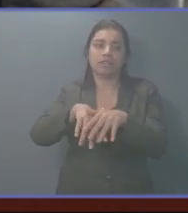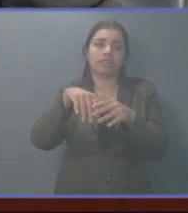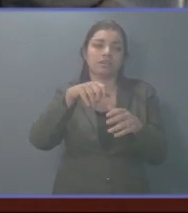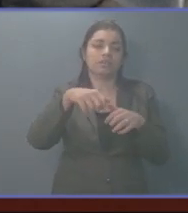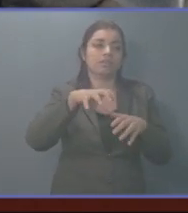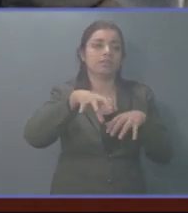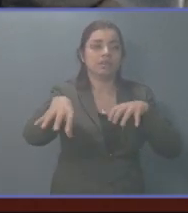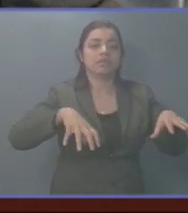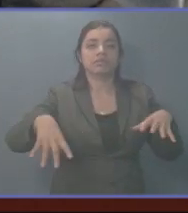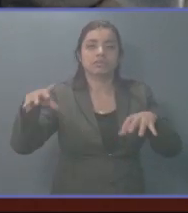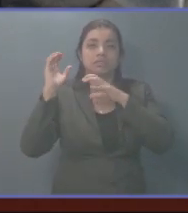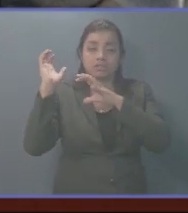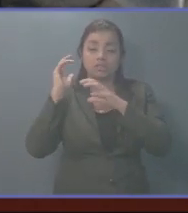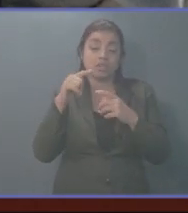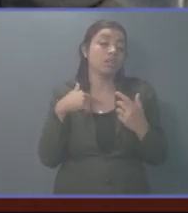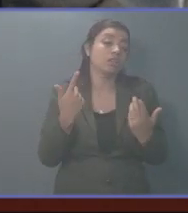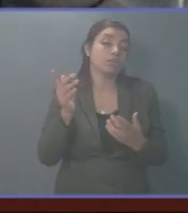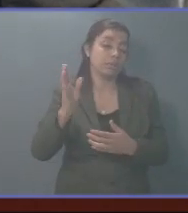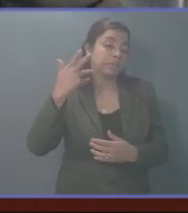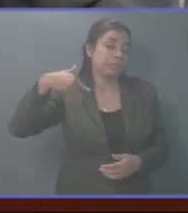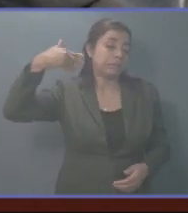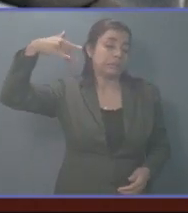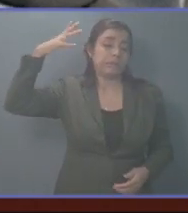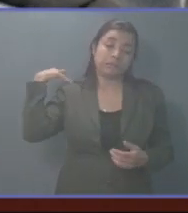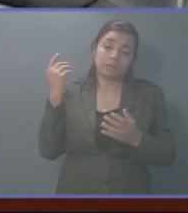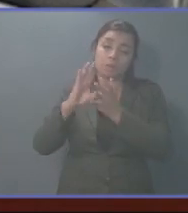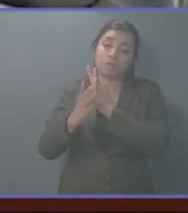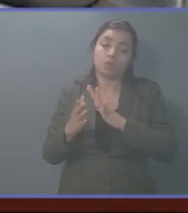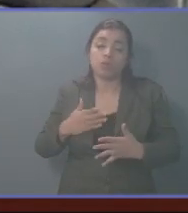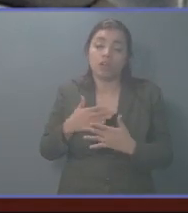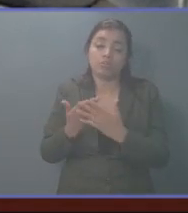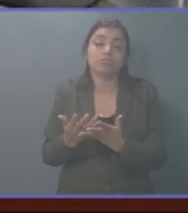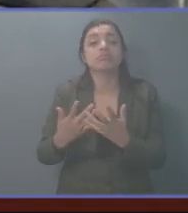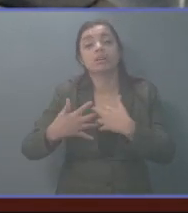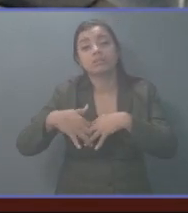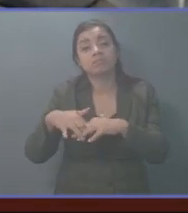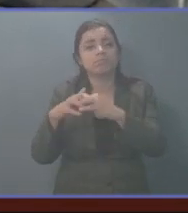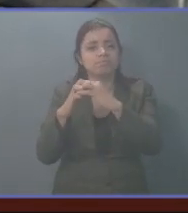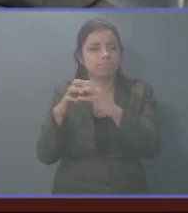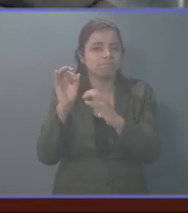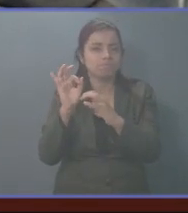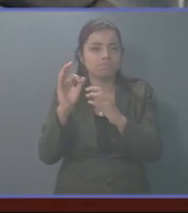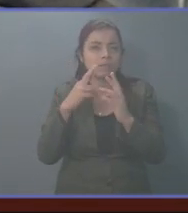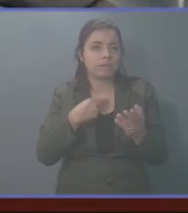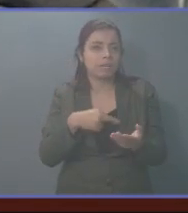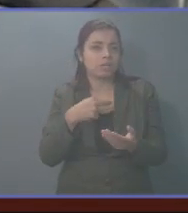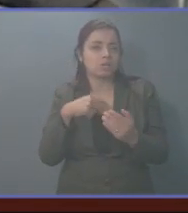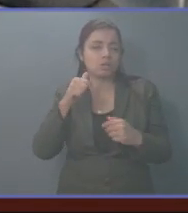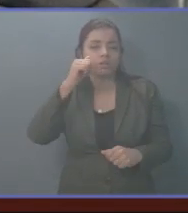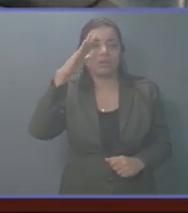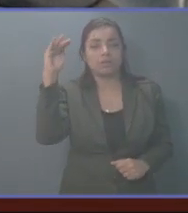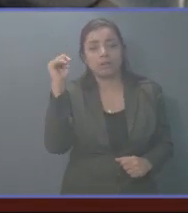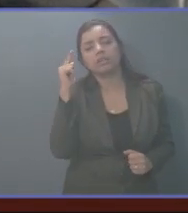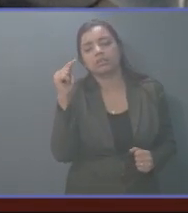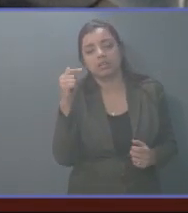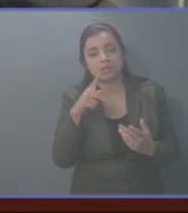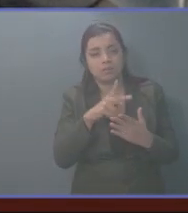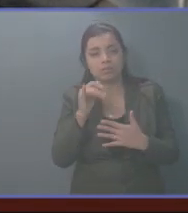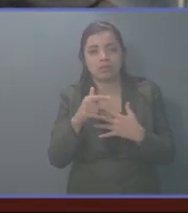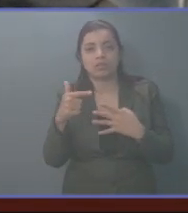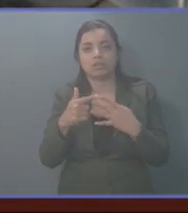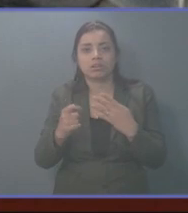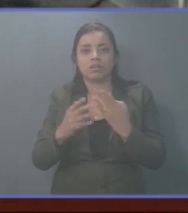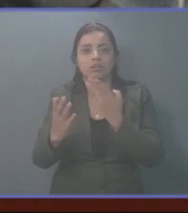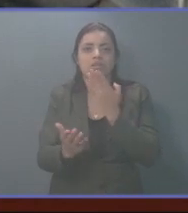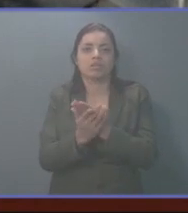municipio del departamento de Sonsonate en virtud de su contribución a engrandecer el acervo cultural y religioso de nuestro país. Se adjunta proyecto de